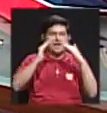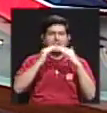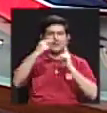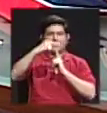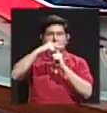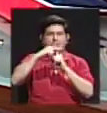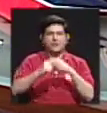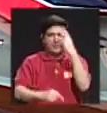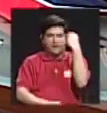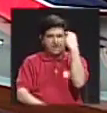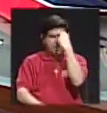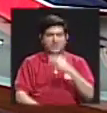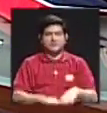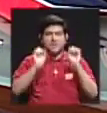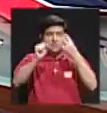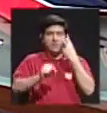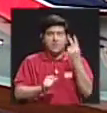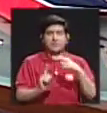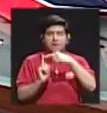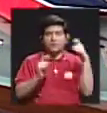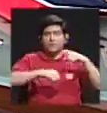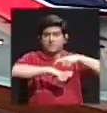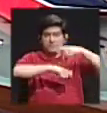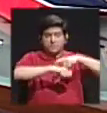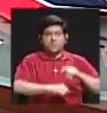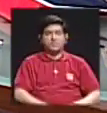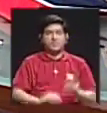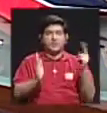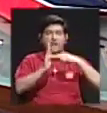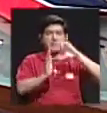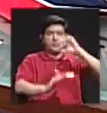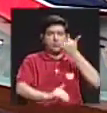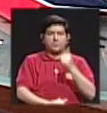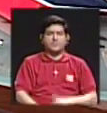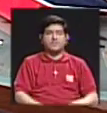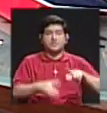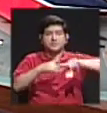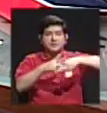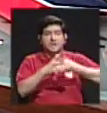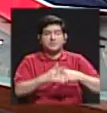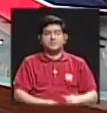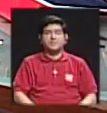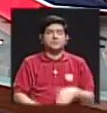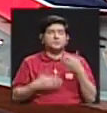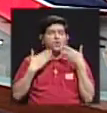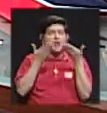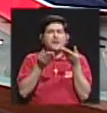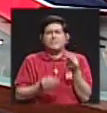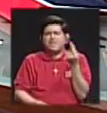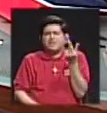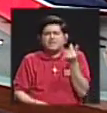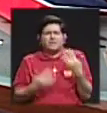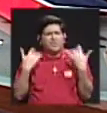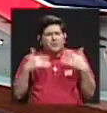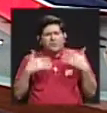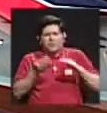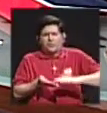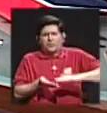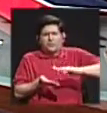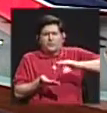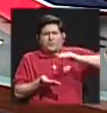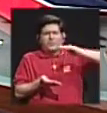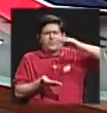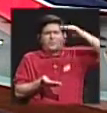Iglesia Católica, que lo pudimos ver desde el momento en que en el 2010 comenzó a darle cantidades de dinero enormes y